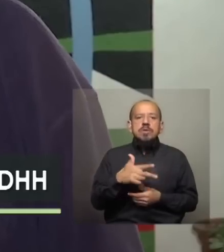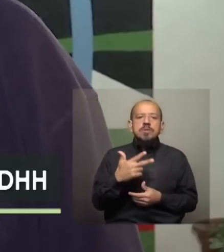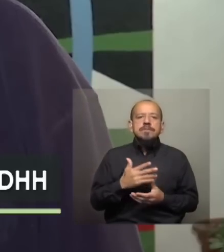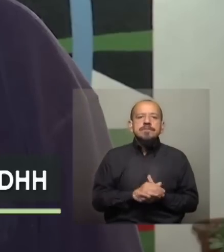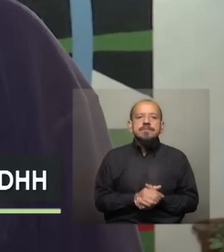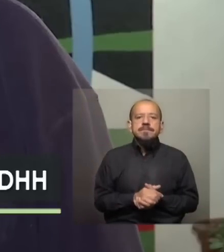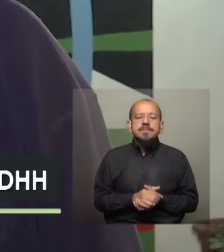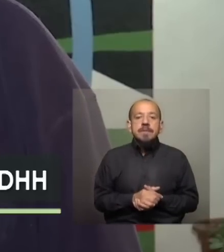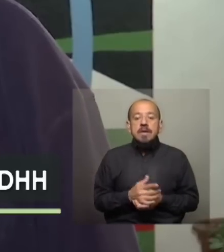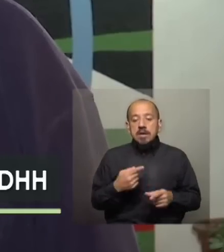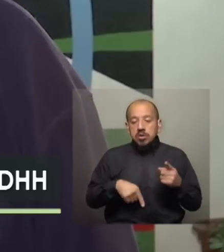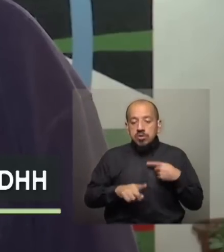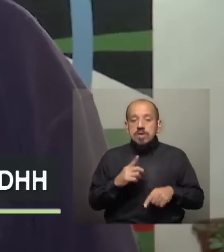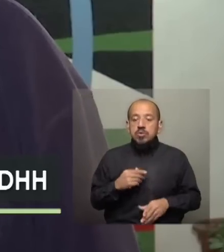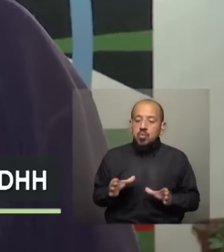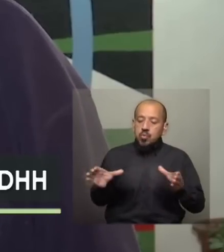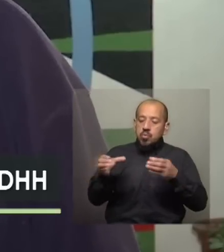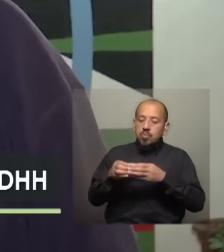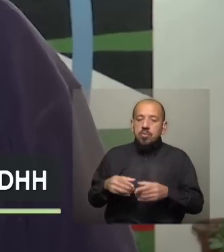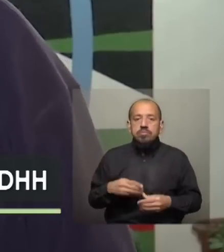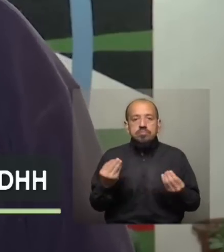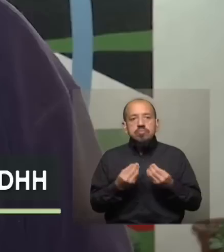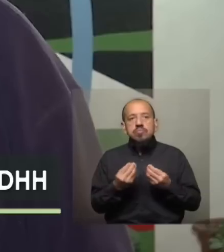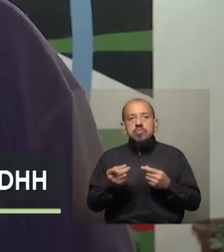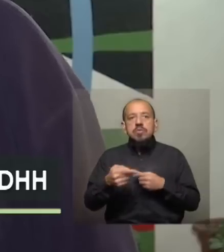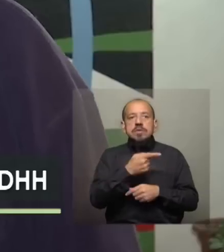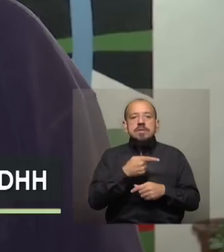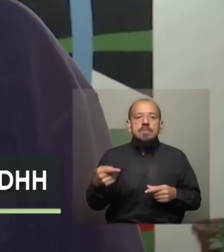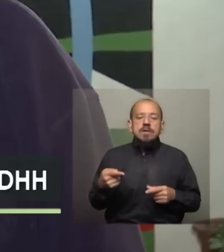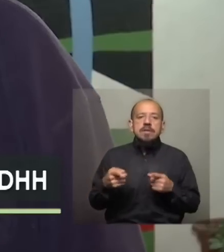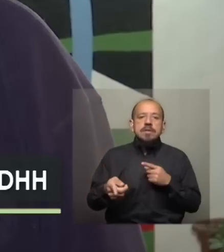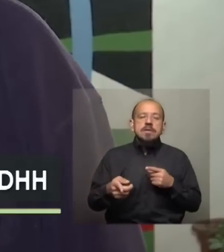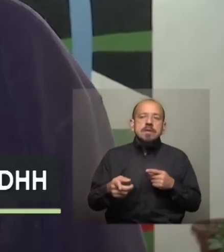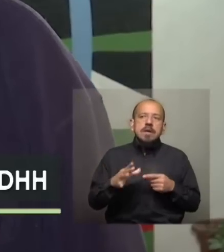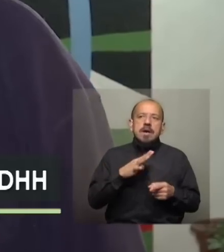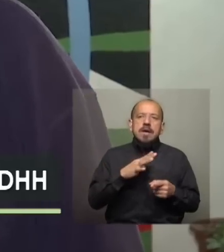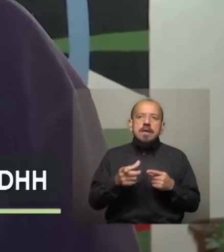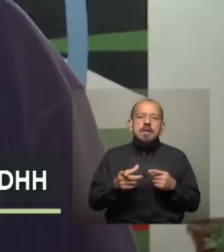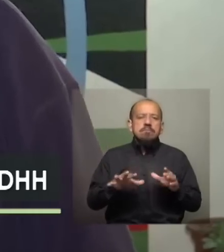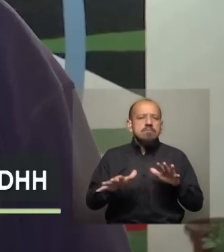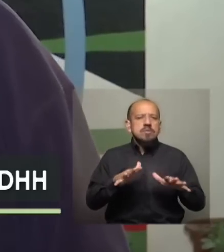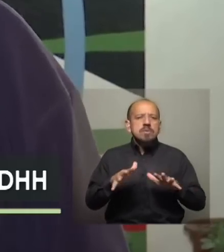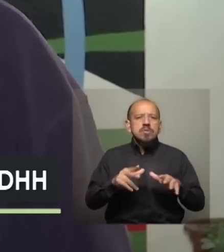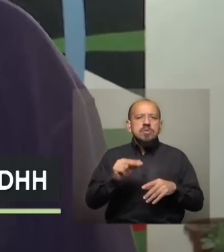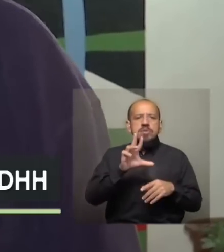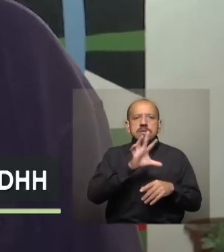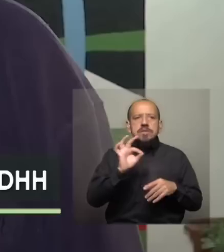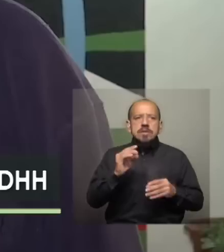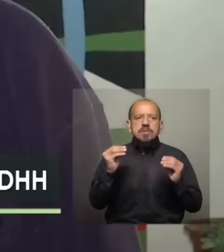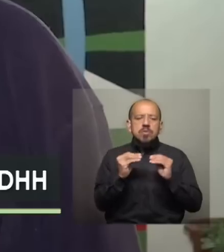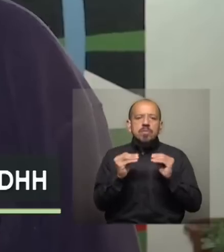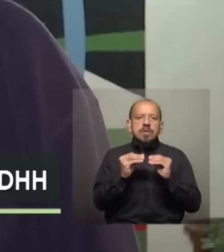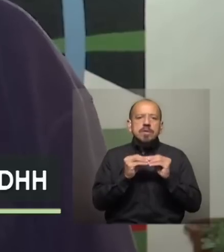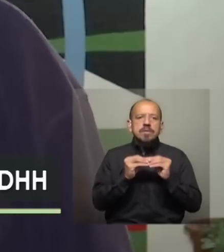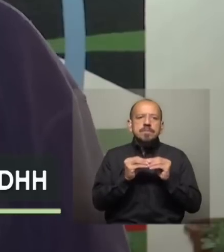en ese sentido es un colectivo numeroso en una semana hemos convocado y ya tenemos alrededor de 300 compañeras